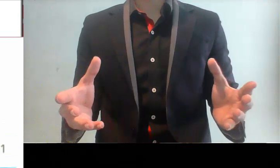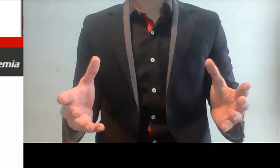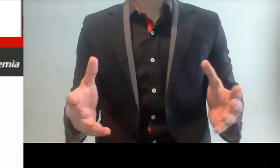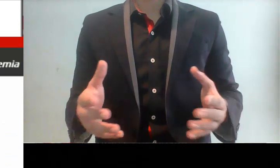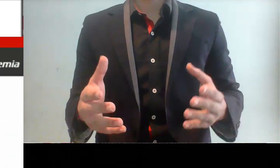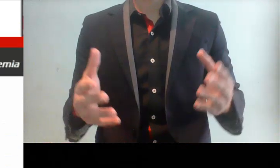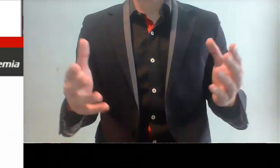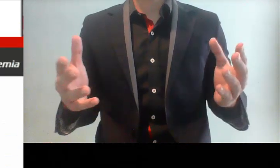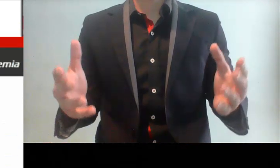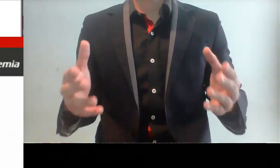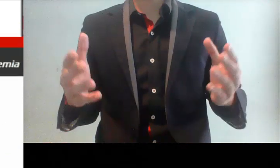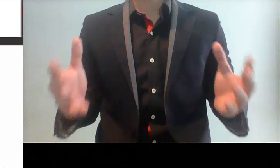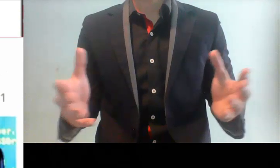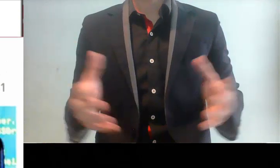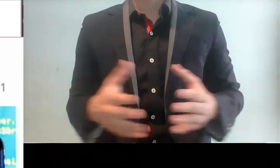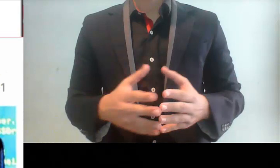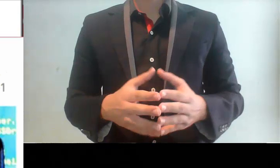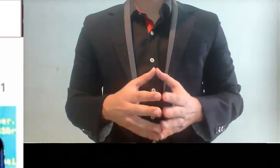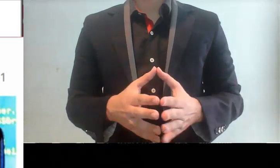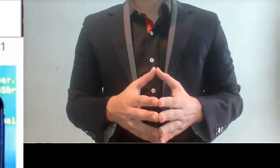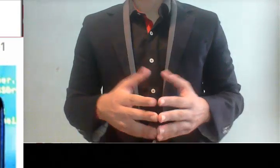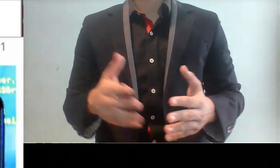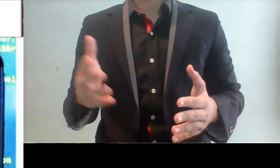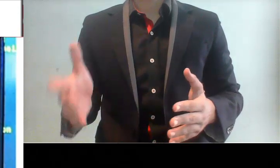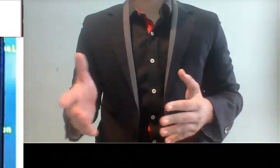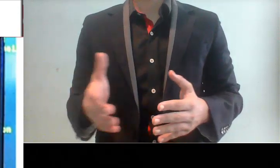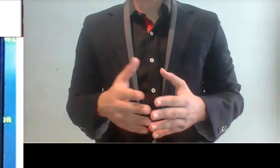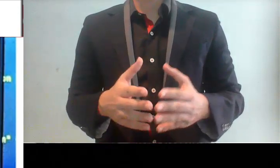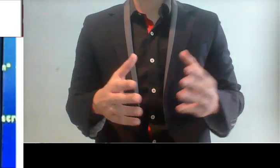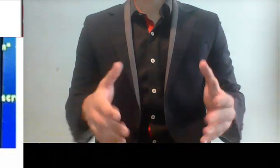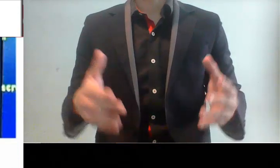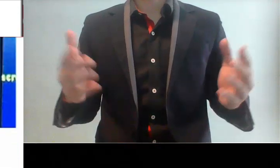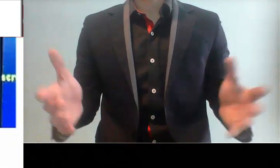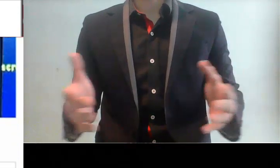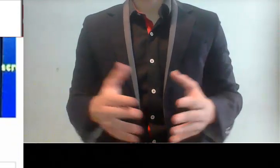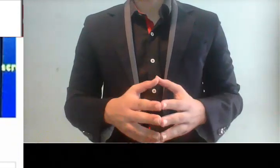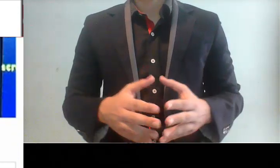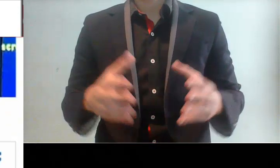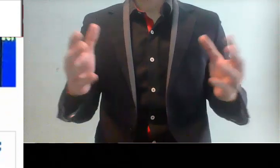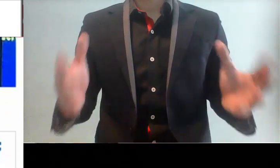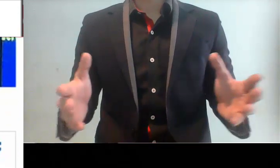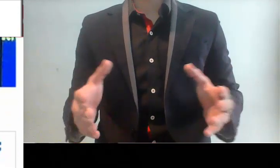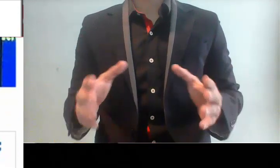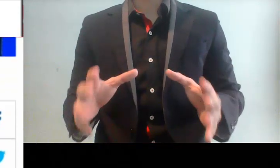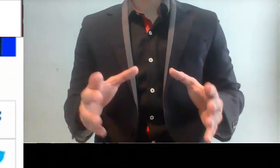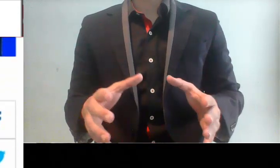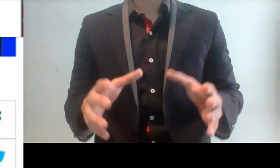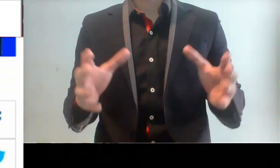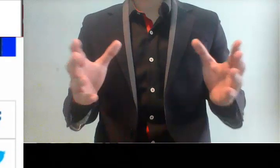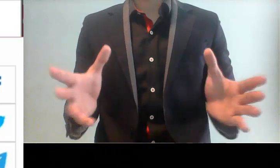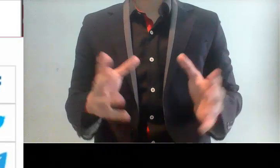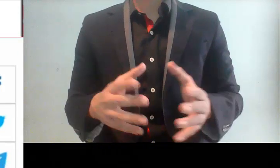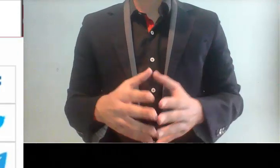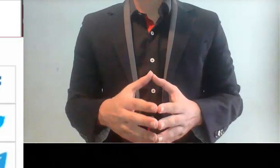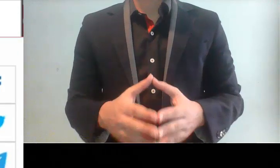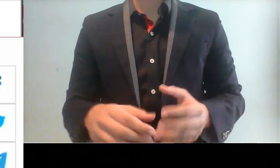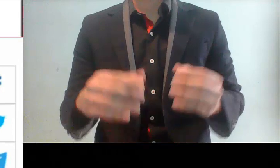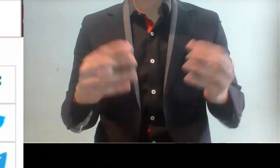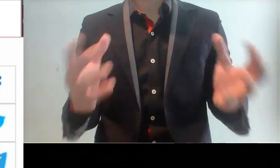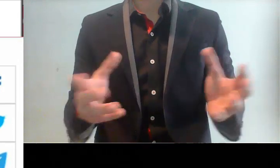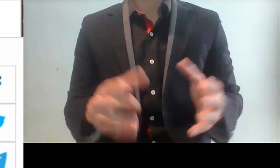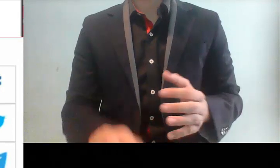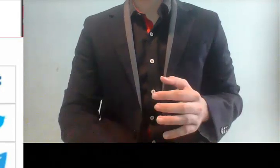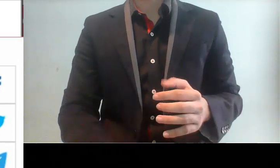básicamente que para las elecciones del año 2021 ya se tiene preparado un esquema precisamente informático para atacar a